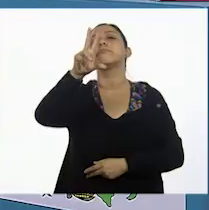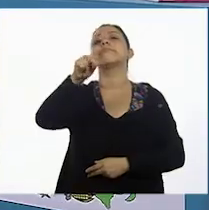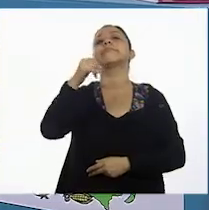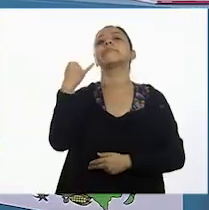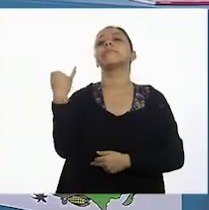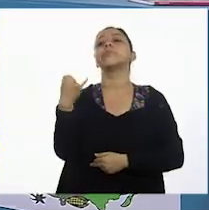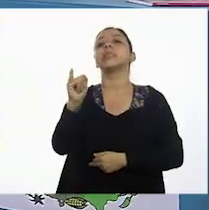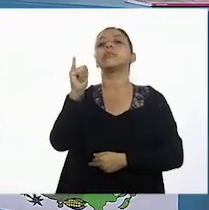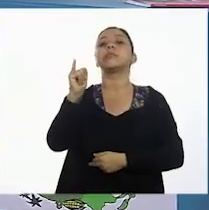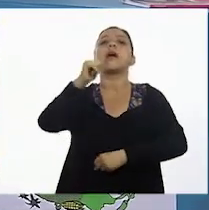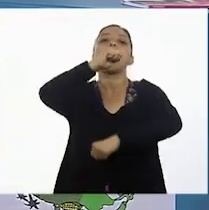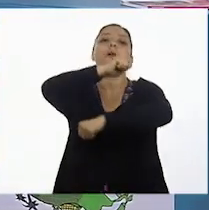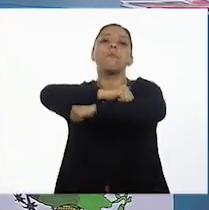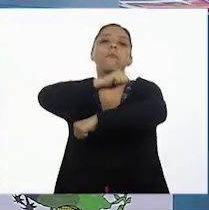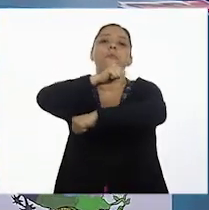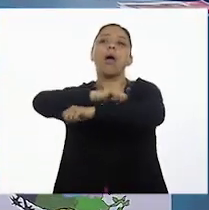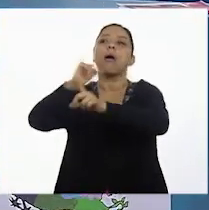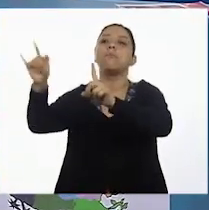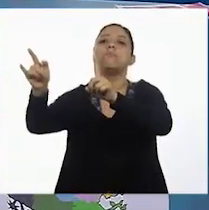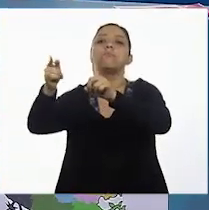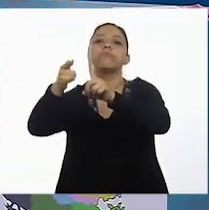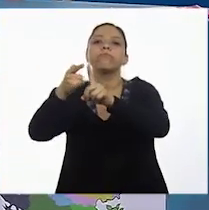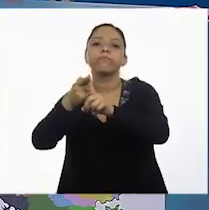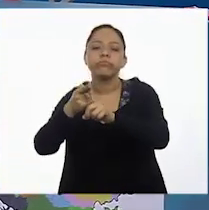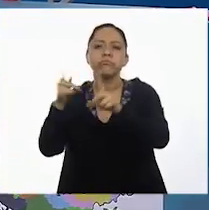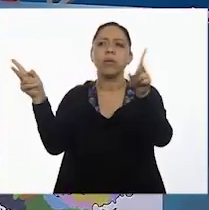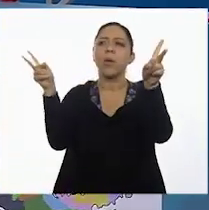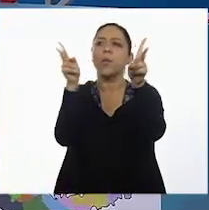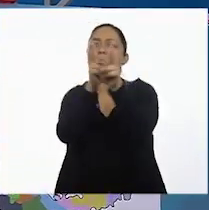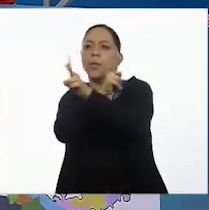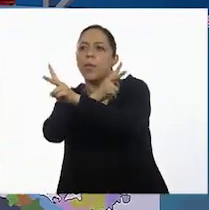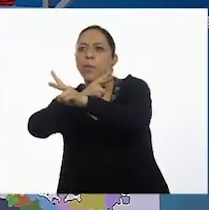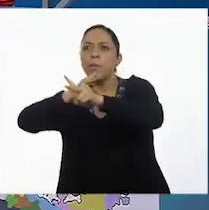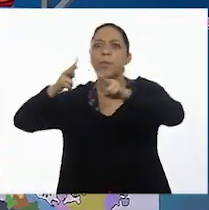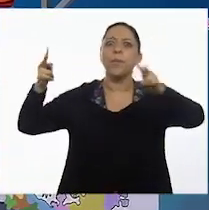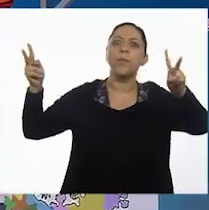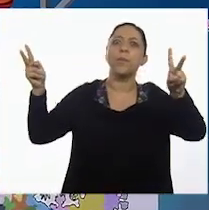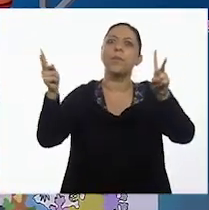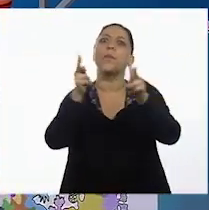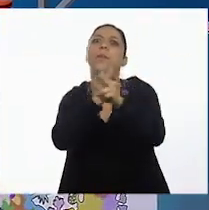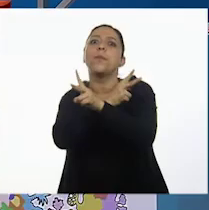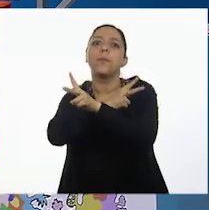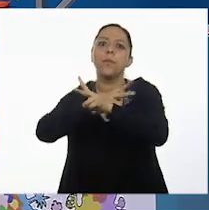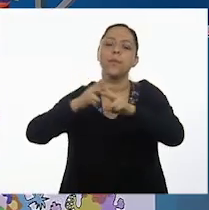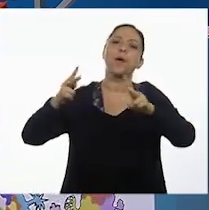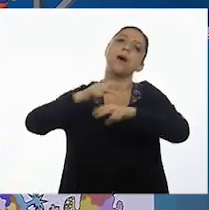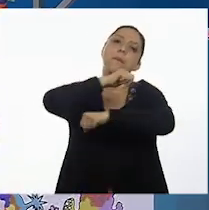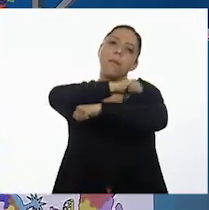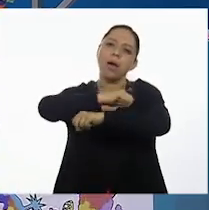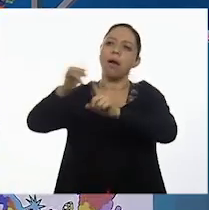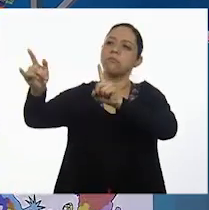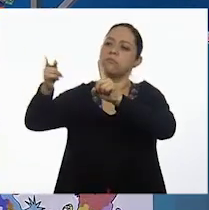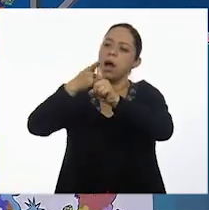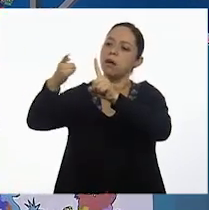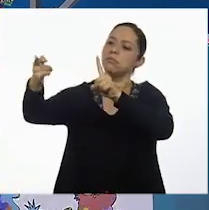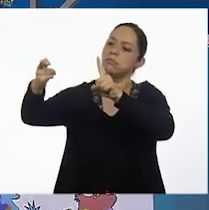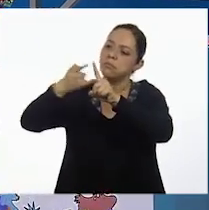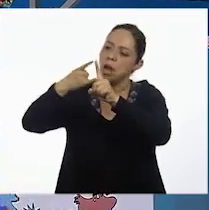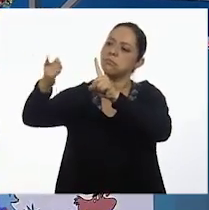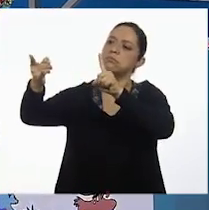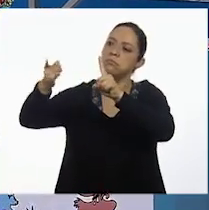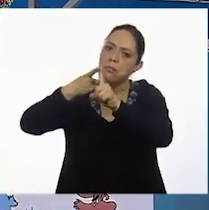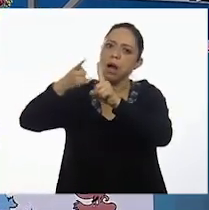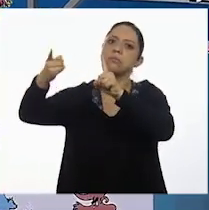como estaba comenzando a llover, pues el aire comenzó a golpear la ventana y entonces la ventana comenzó a provocar ruido y pues tuve que